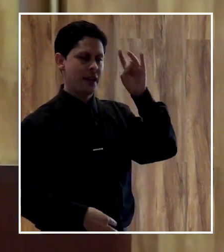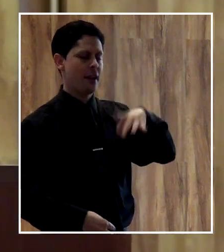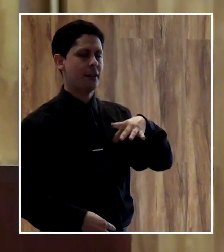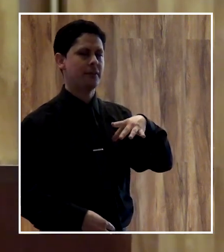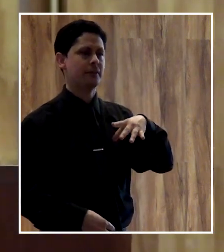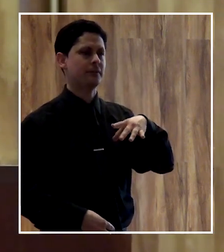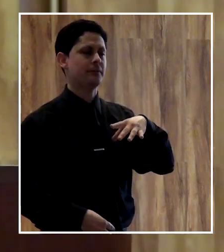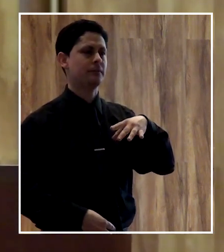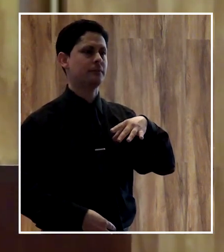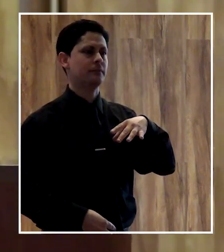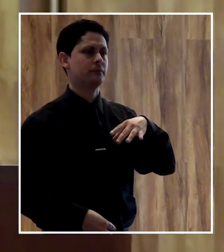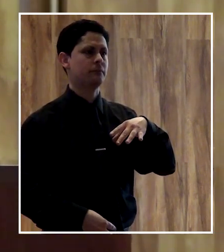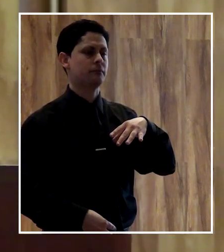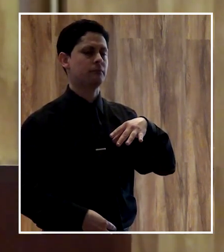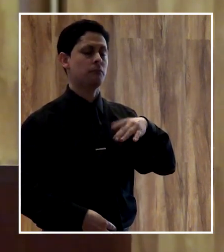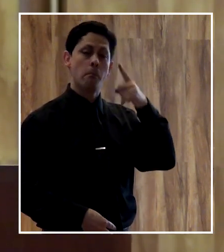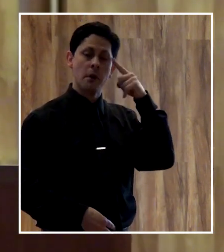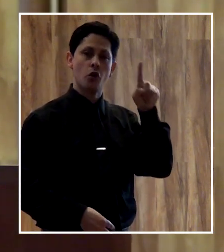lo sabía,